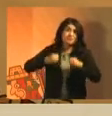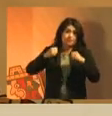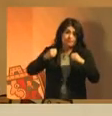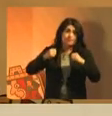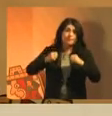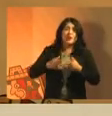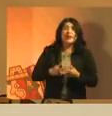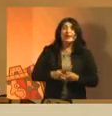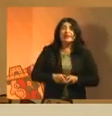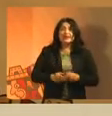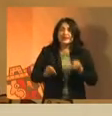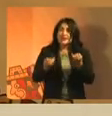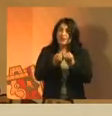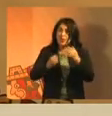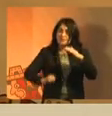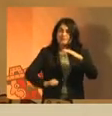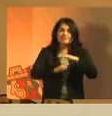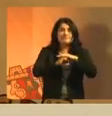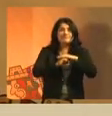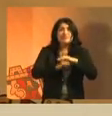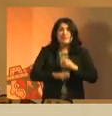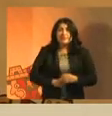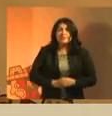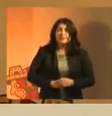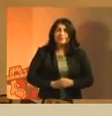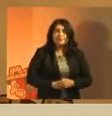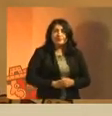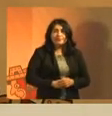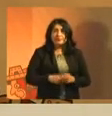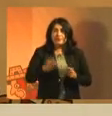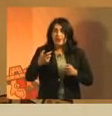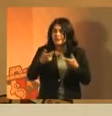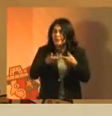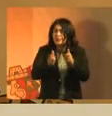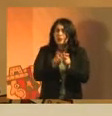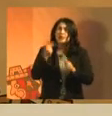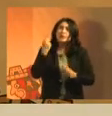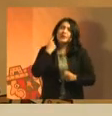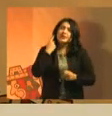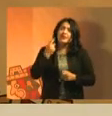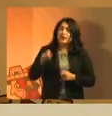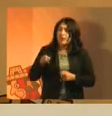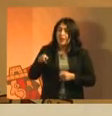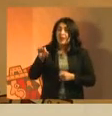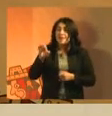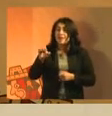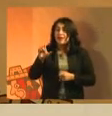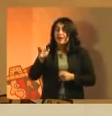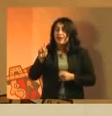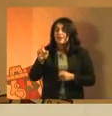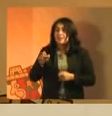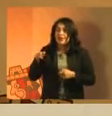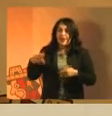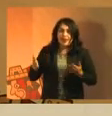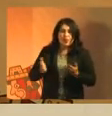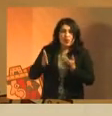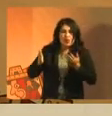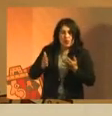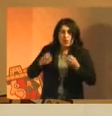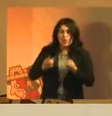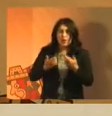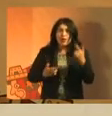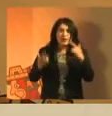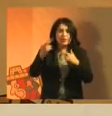de masas un partido de base y con este partido felipe carrillo puerto empieza a impulsar la revolución agraria en